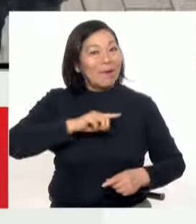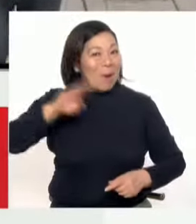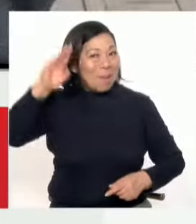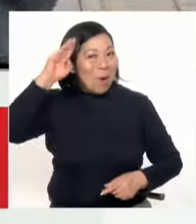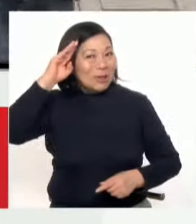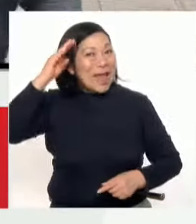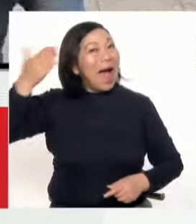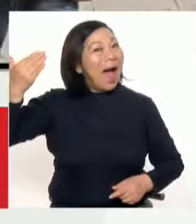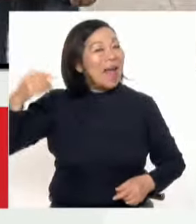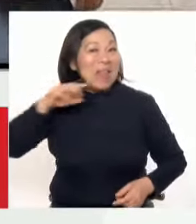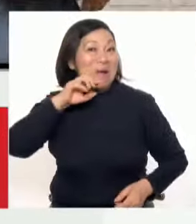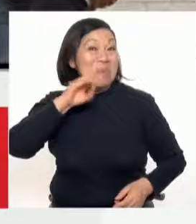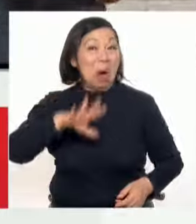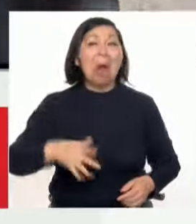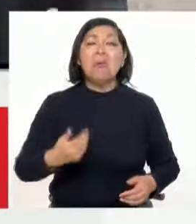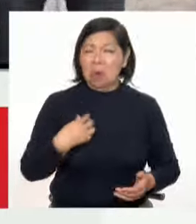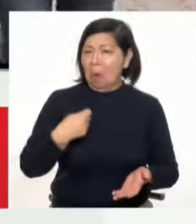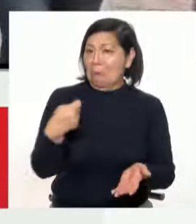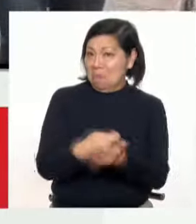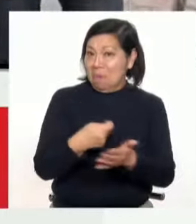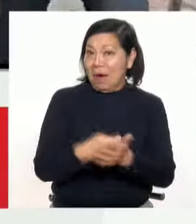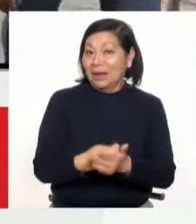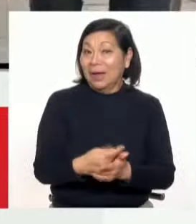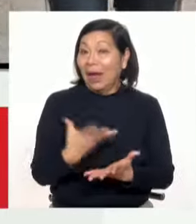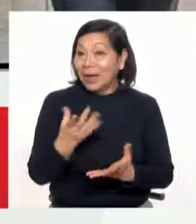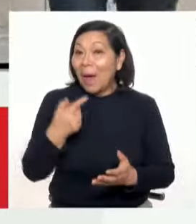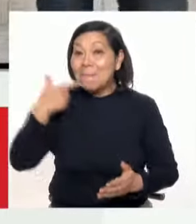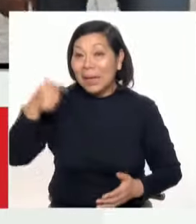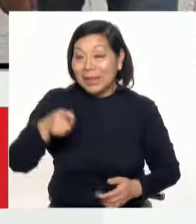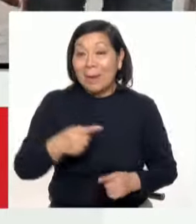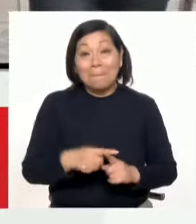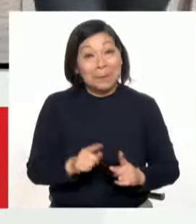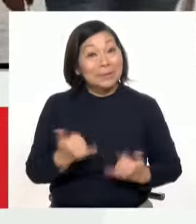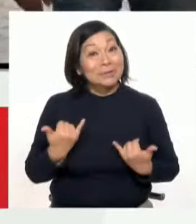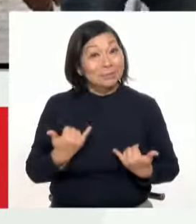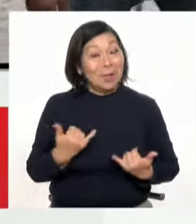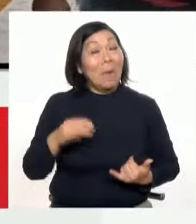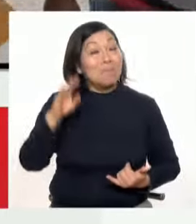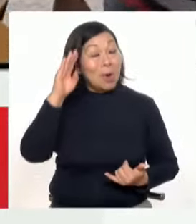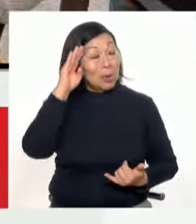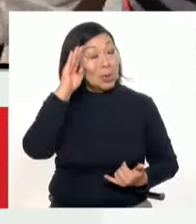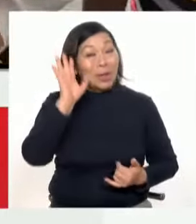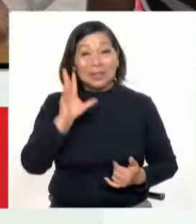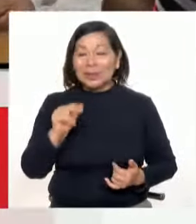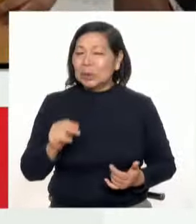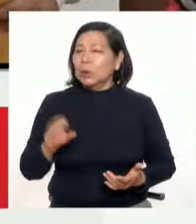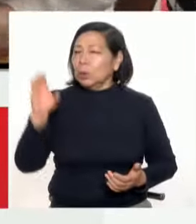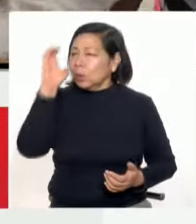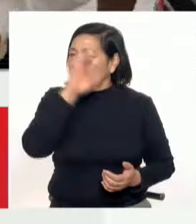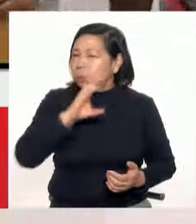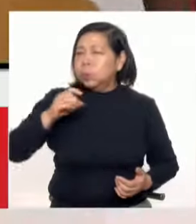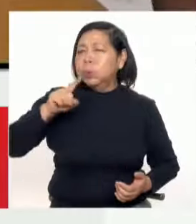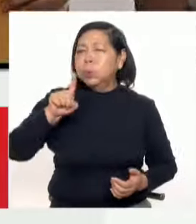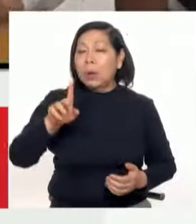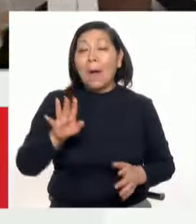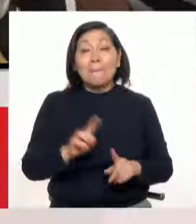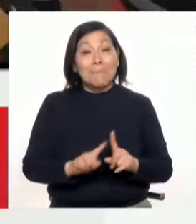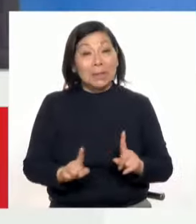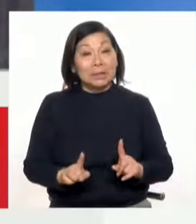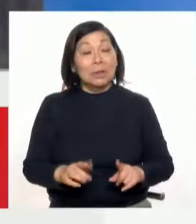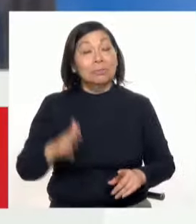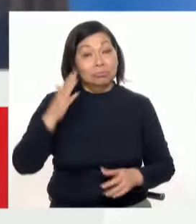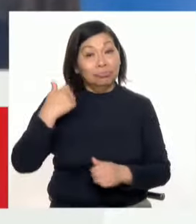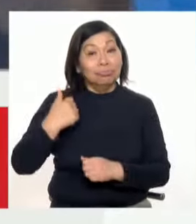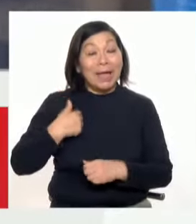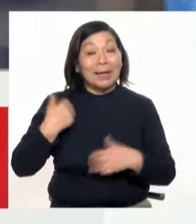de la Policía Nacional, Víctor Reboredo. Pese a ello, la policía todavía no ha podido dar con su paradero, pero el Ministerio del